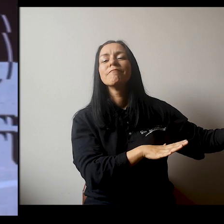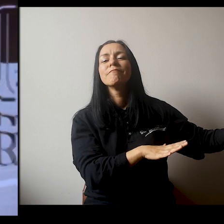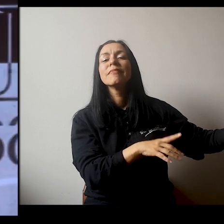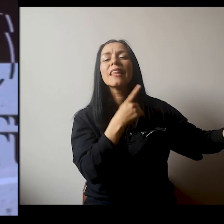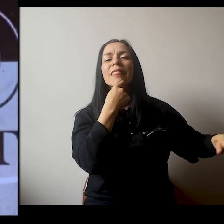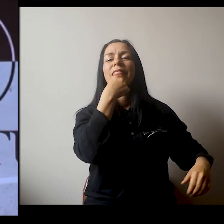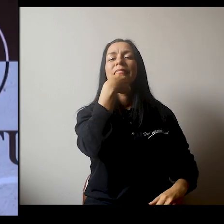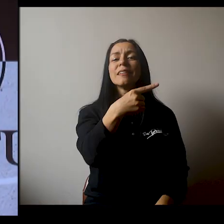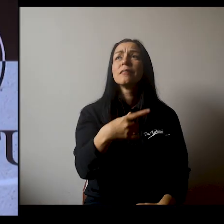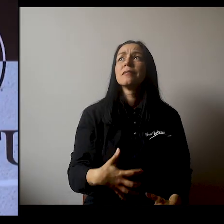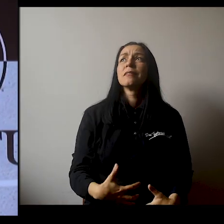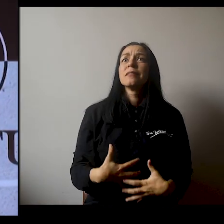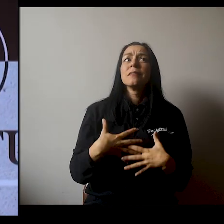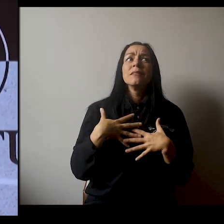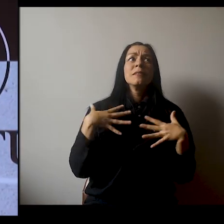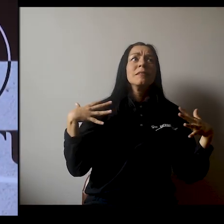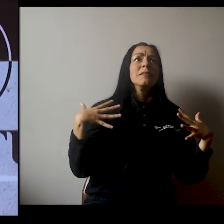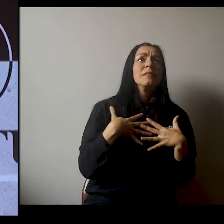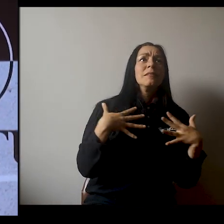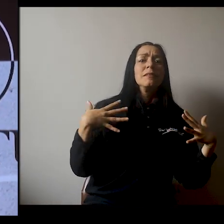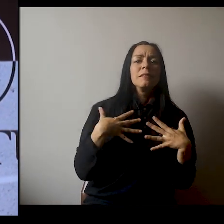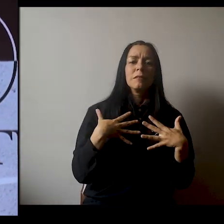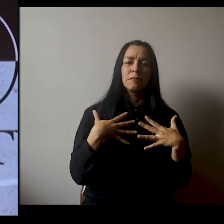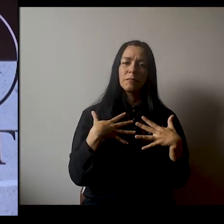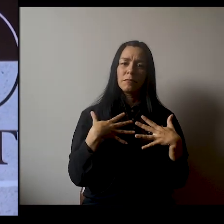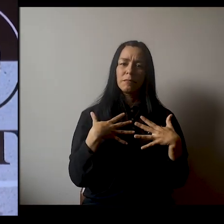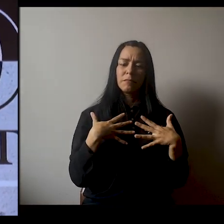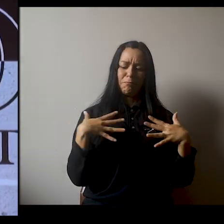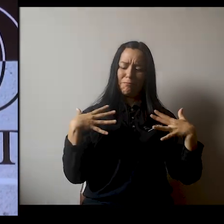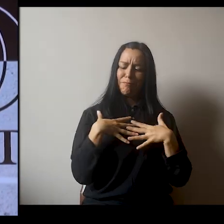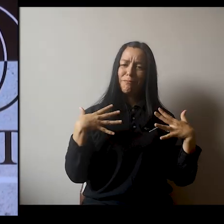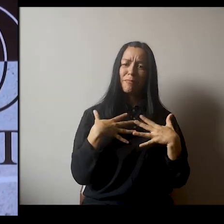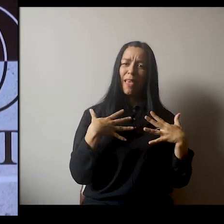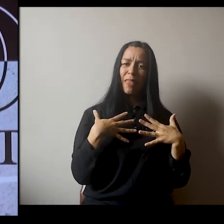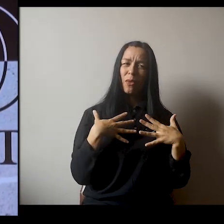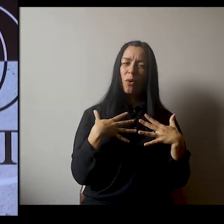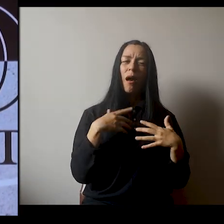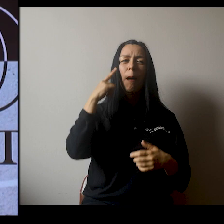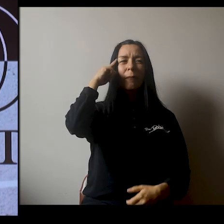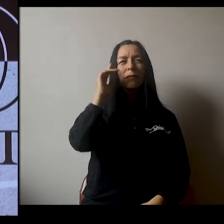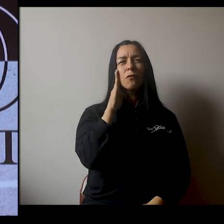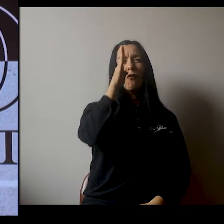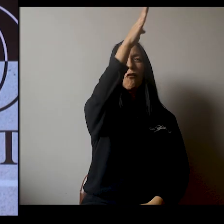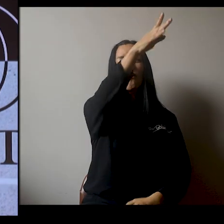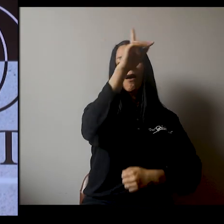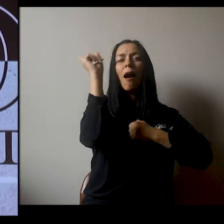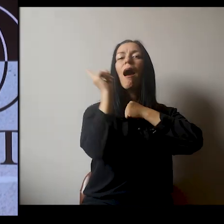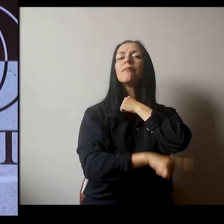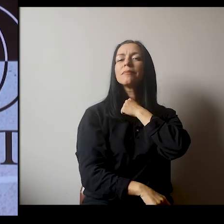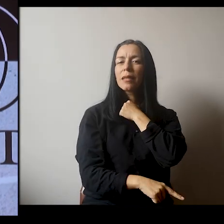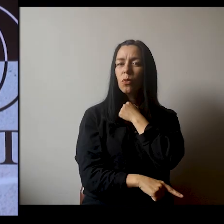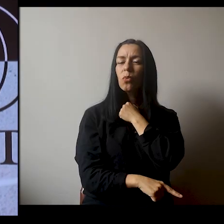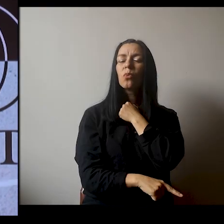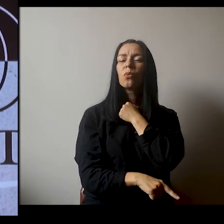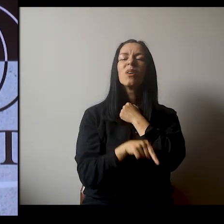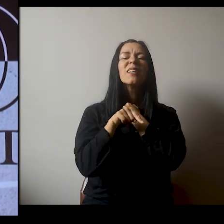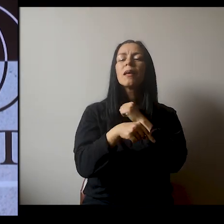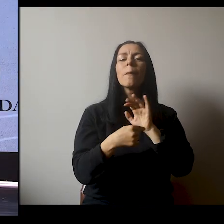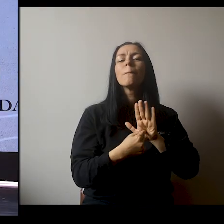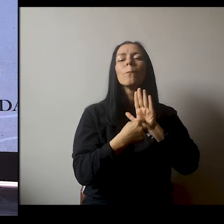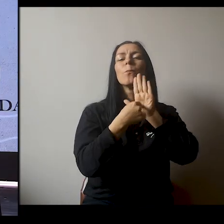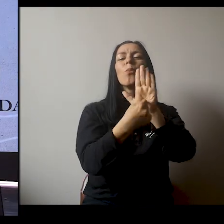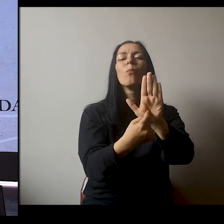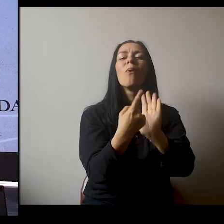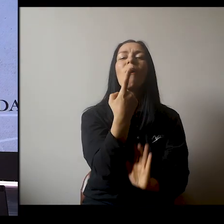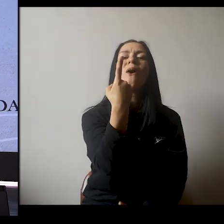sigue diciendo: si tenemos miedo, es por temor al castigo.